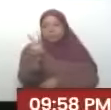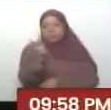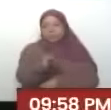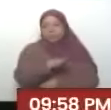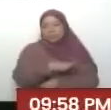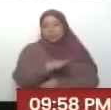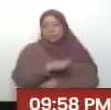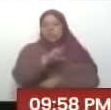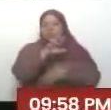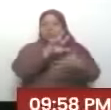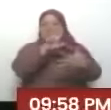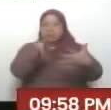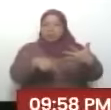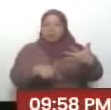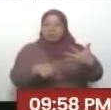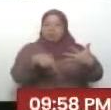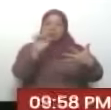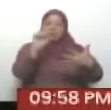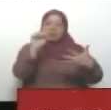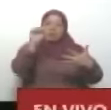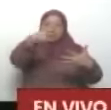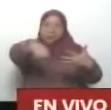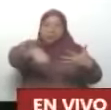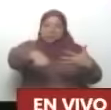nación. Vota